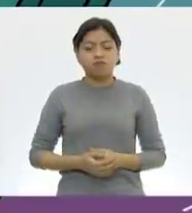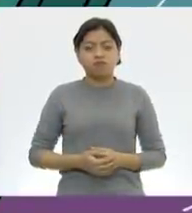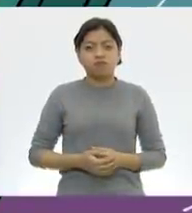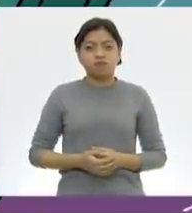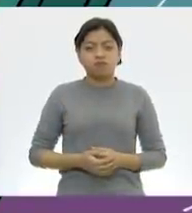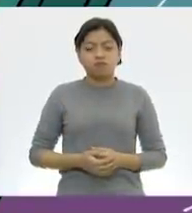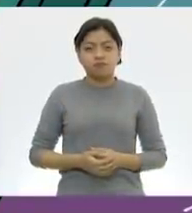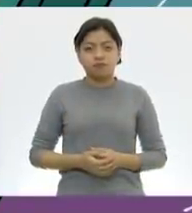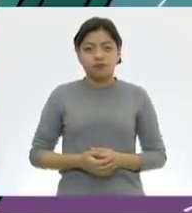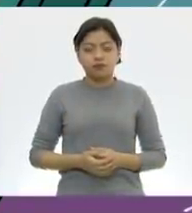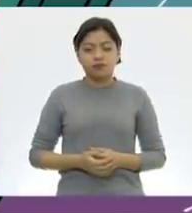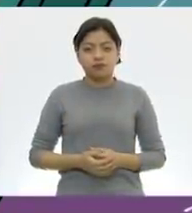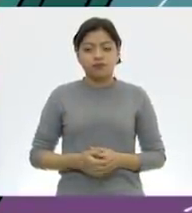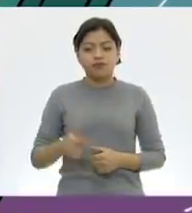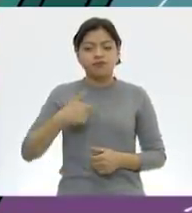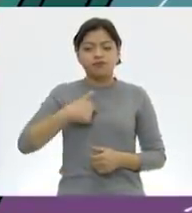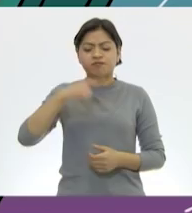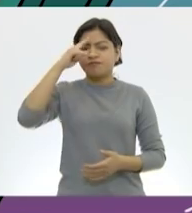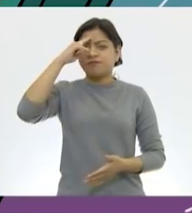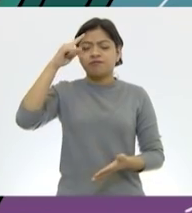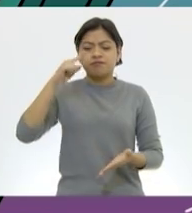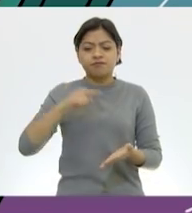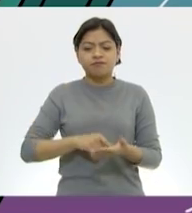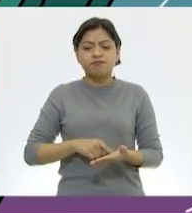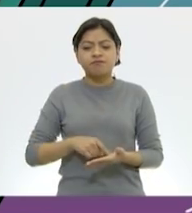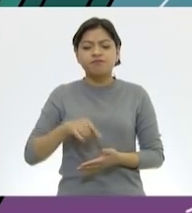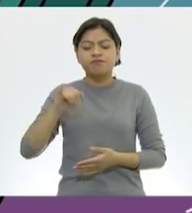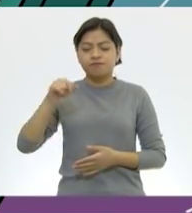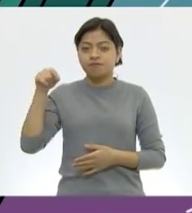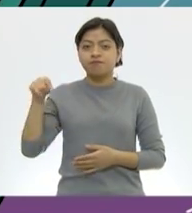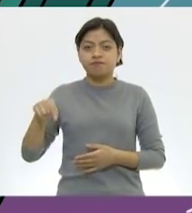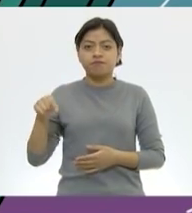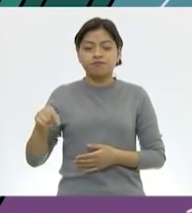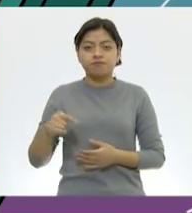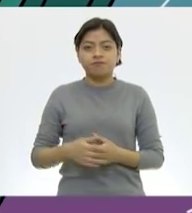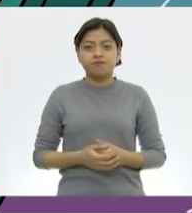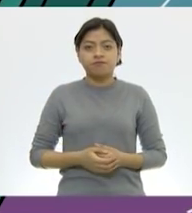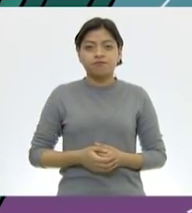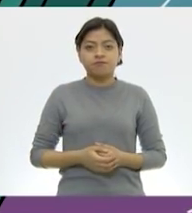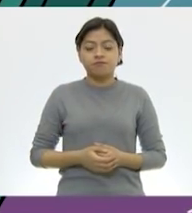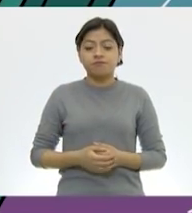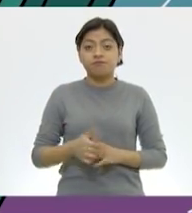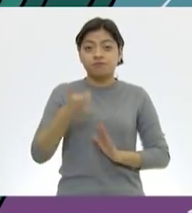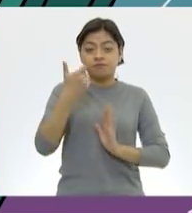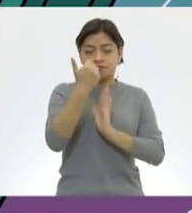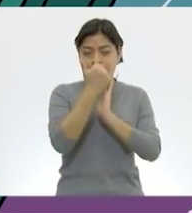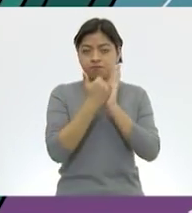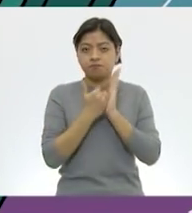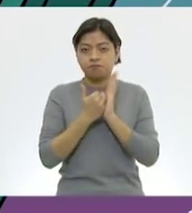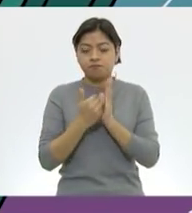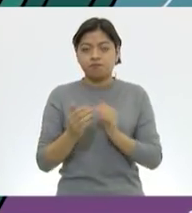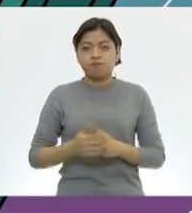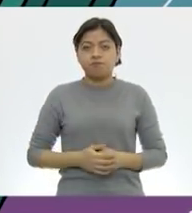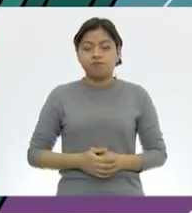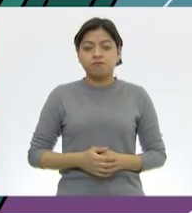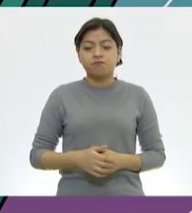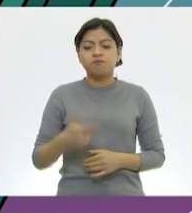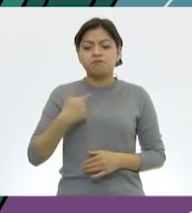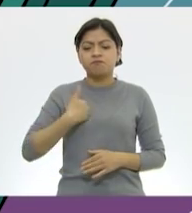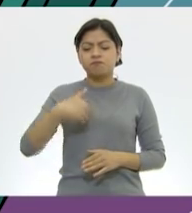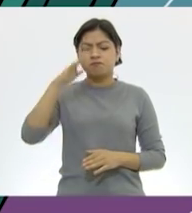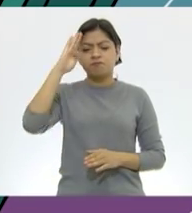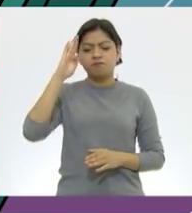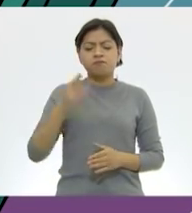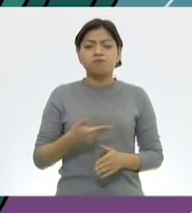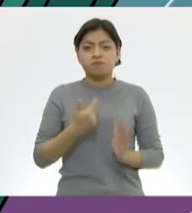prorrumpió, «creo que me convenga este». Ajustaron el precio, en mi concepto irrisorio,